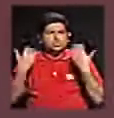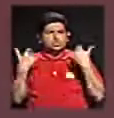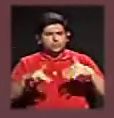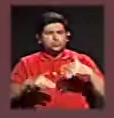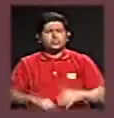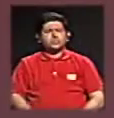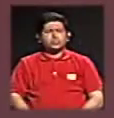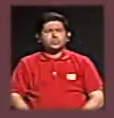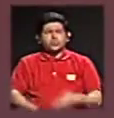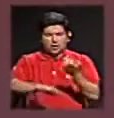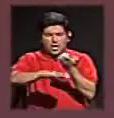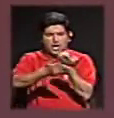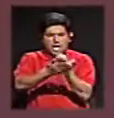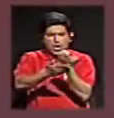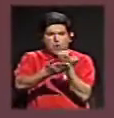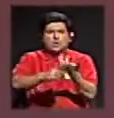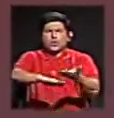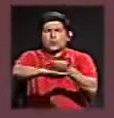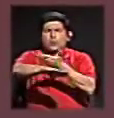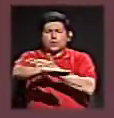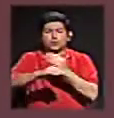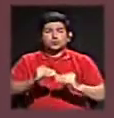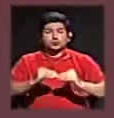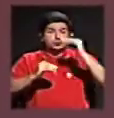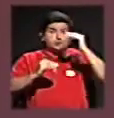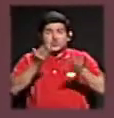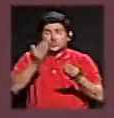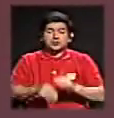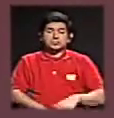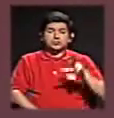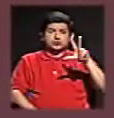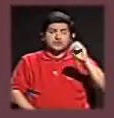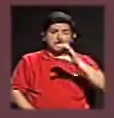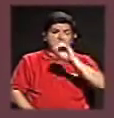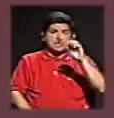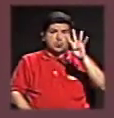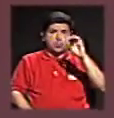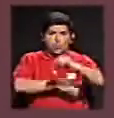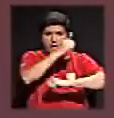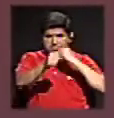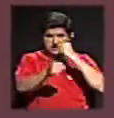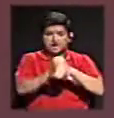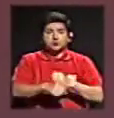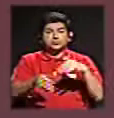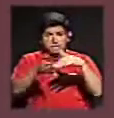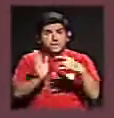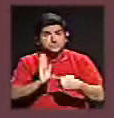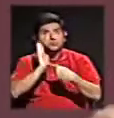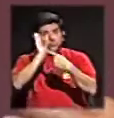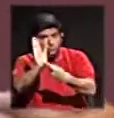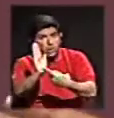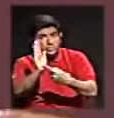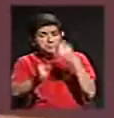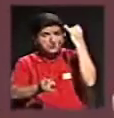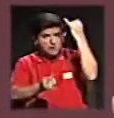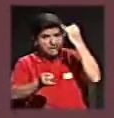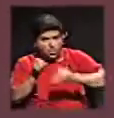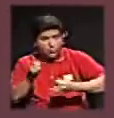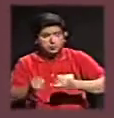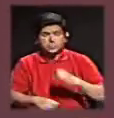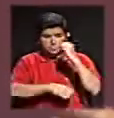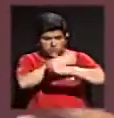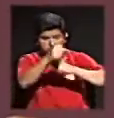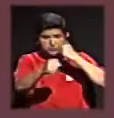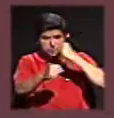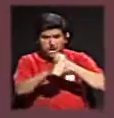crecimiento económico, los más altos de los últimos 30 o 40 años en algunos casos. De hecho, el estudio señala que en la última